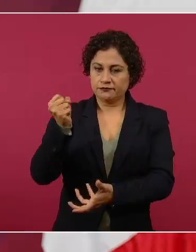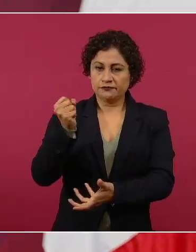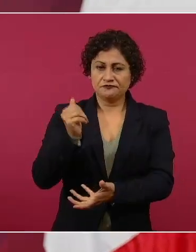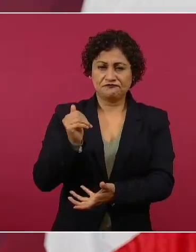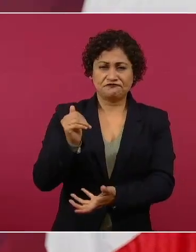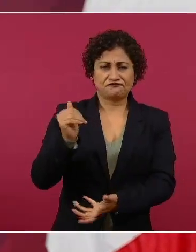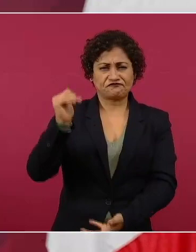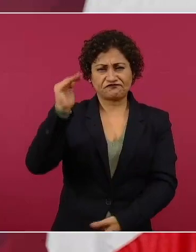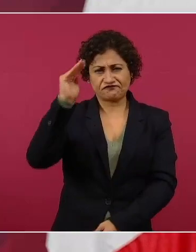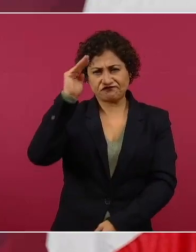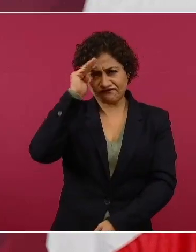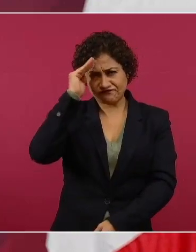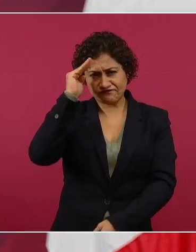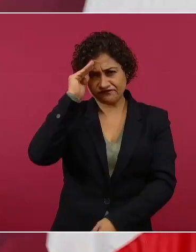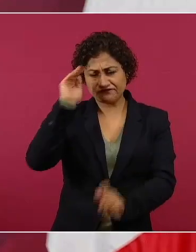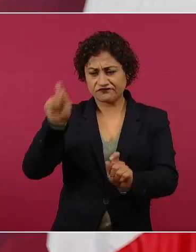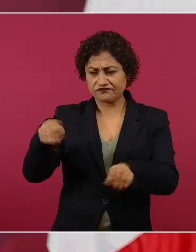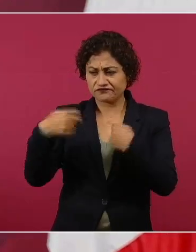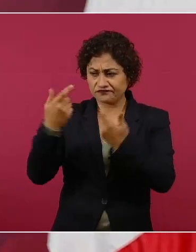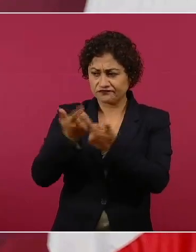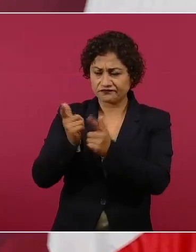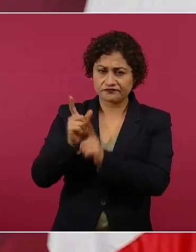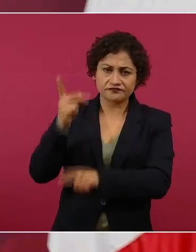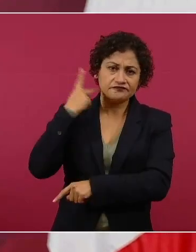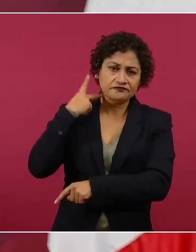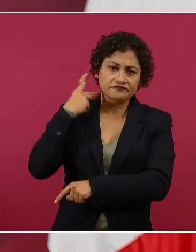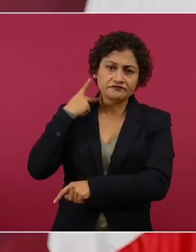los partidos.